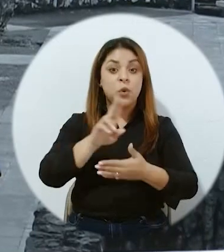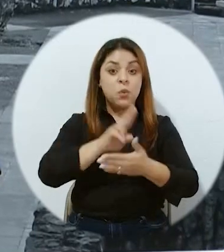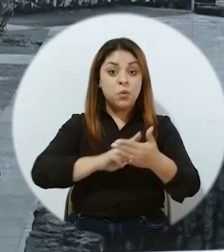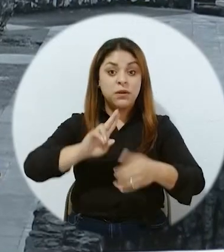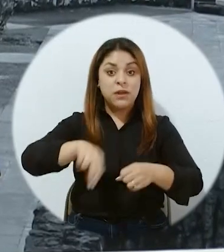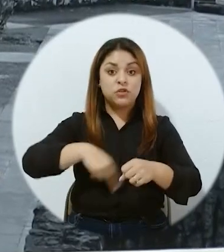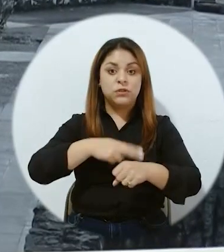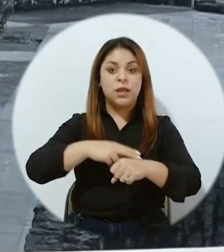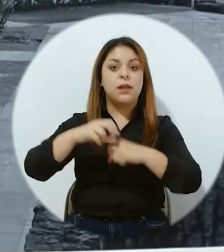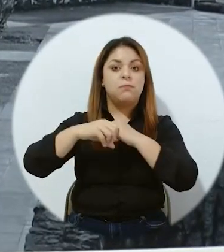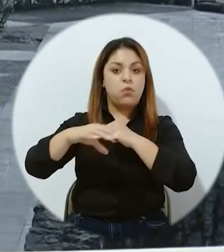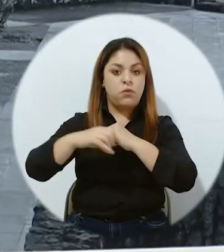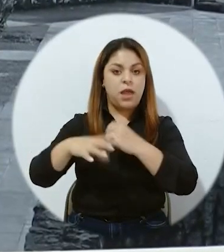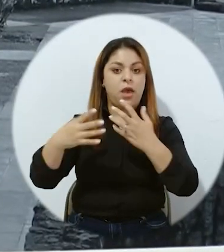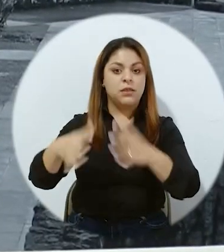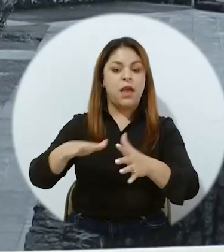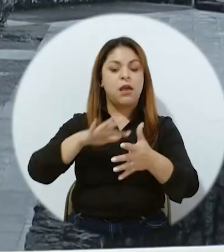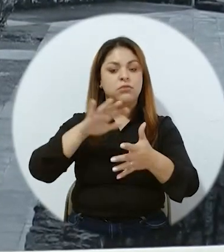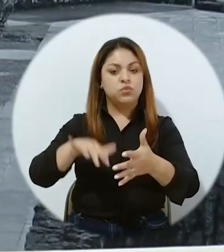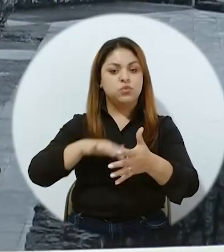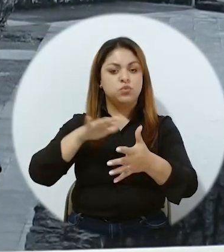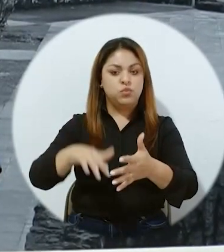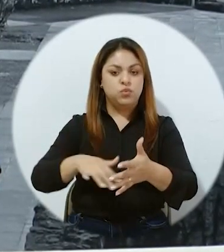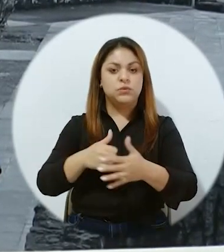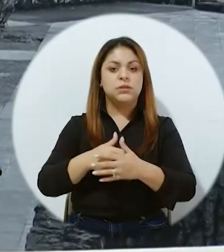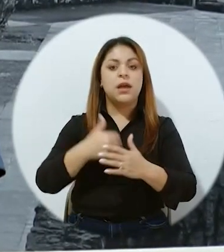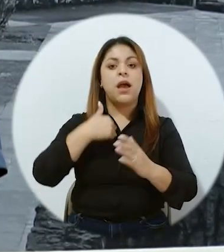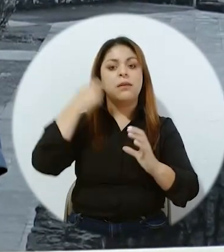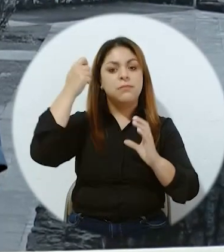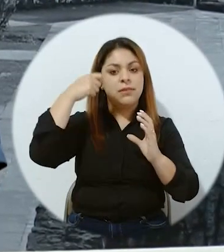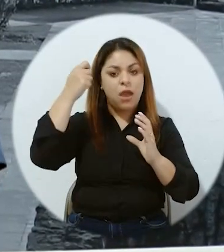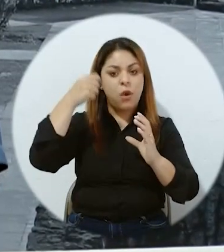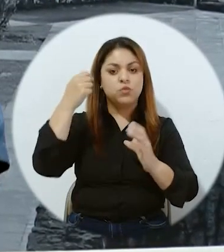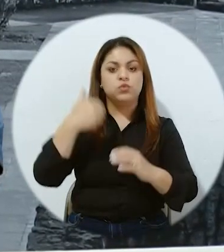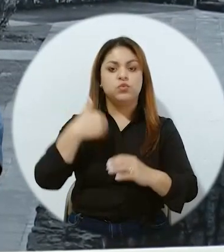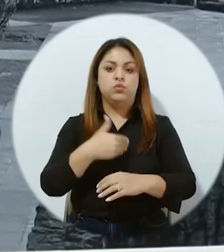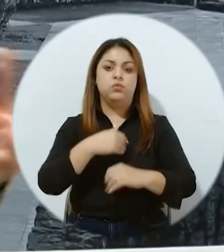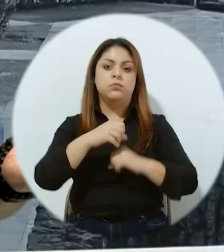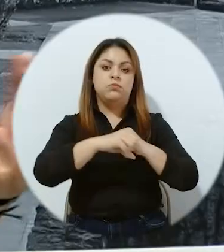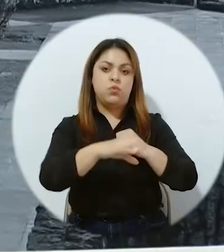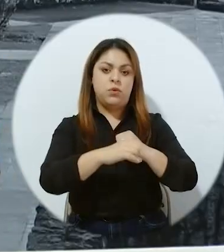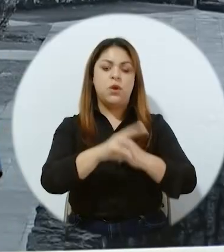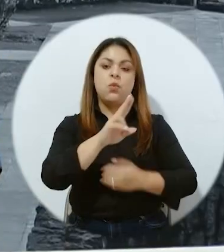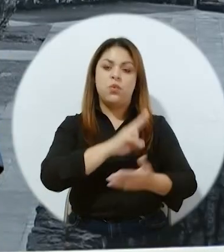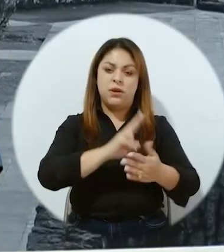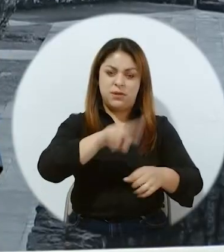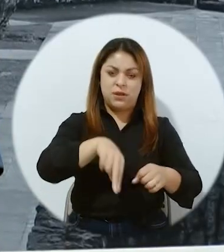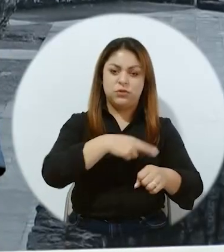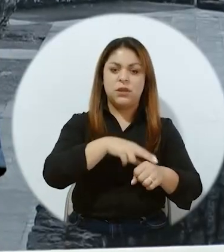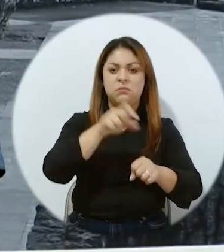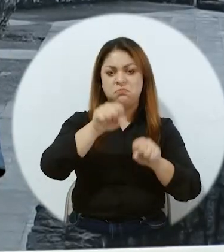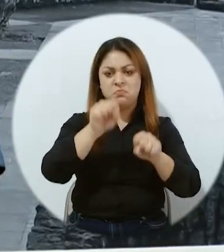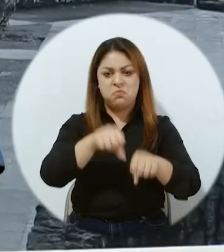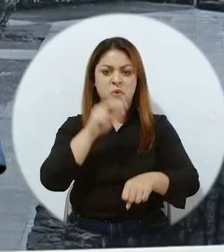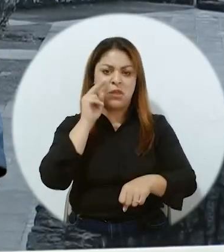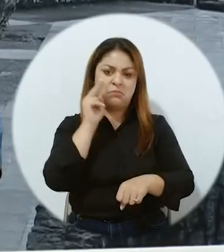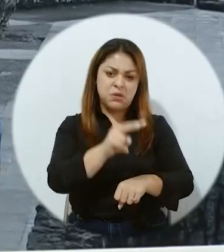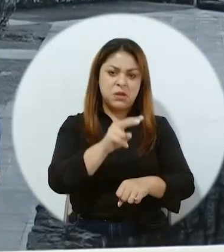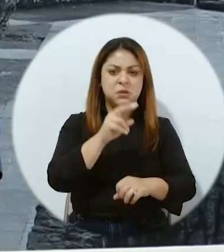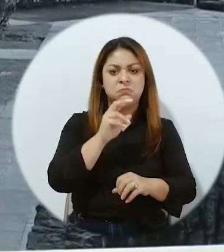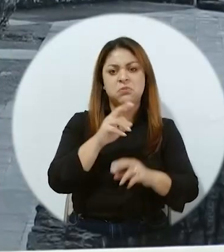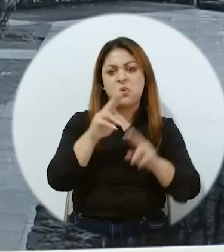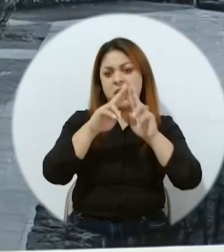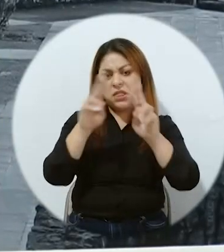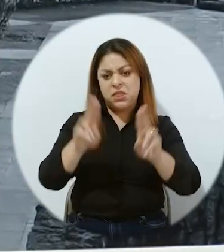La Universidad Nacional ha publicado varios estudios, hay videos que hemos publicado también en la Universidad Nacional, los pueden buscar, o